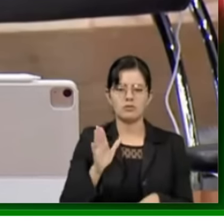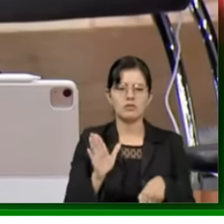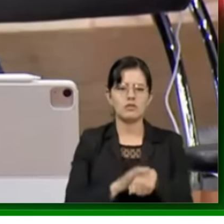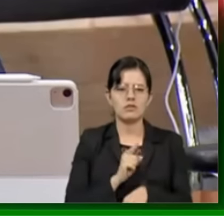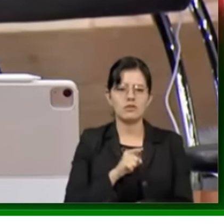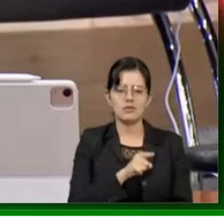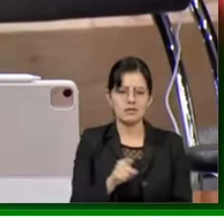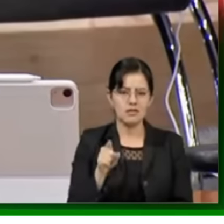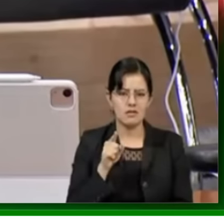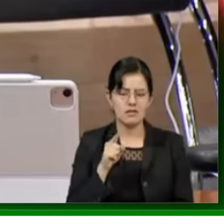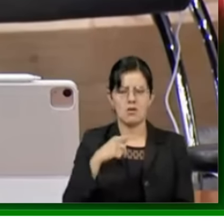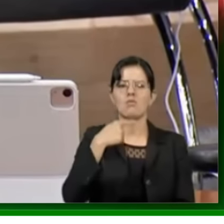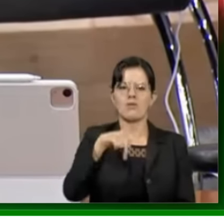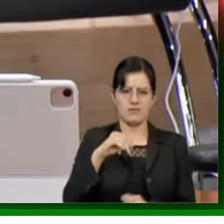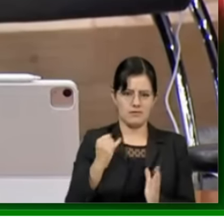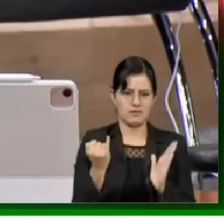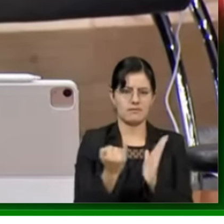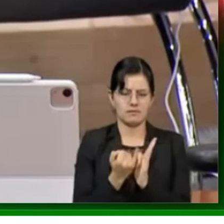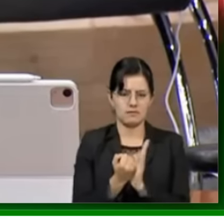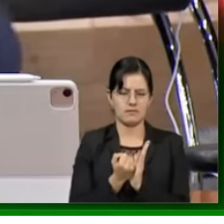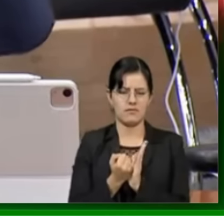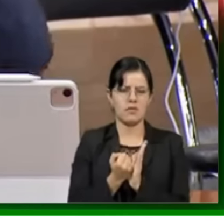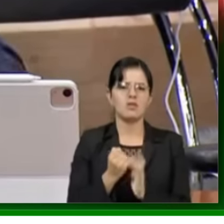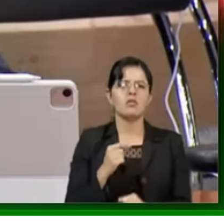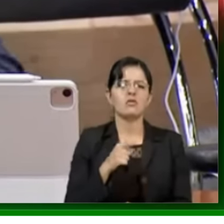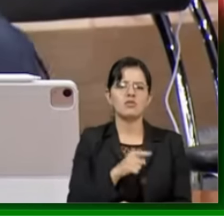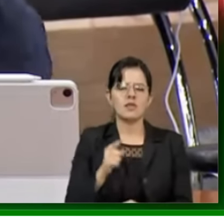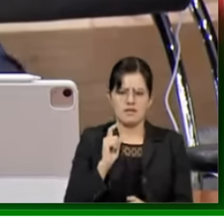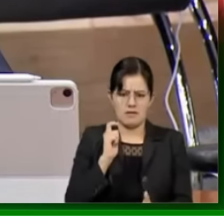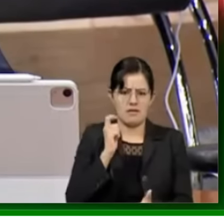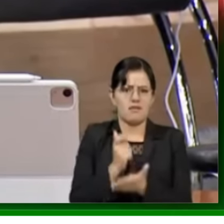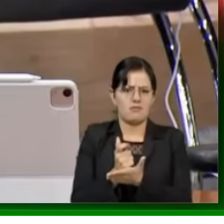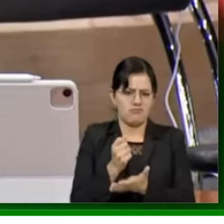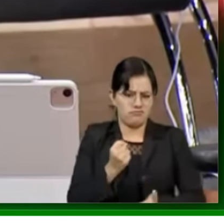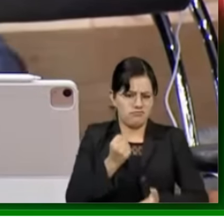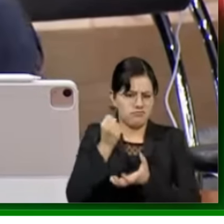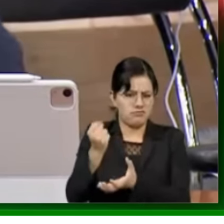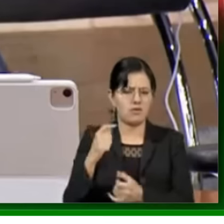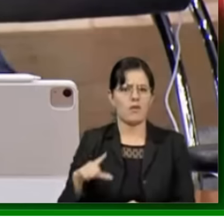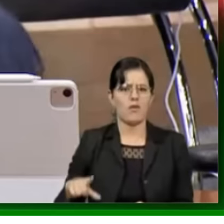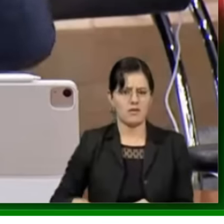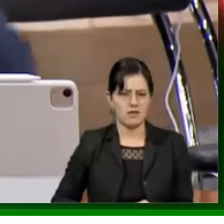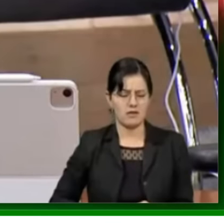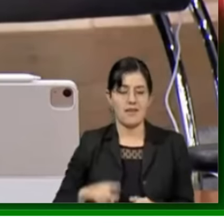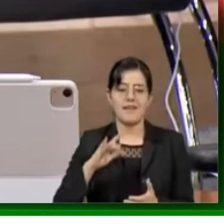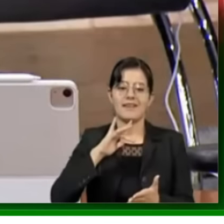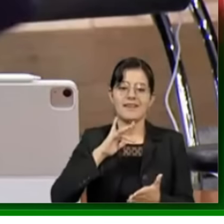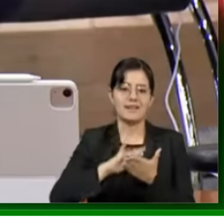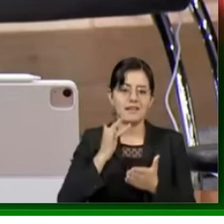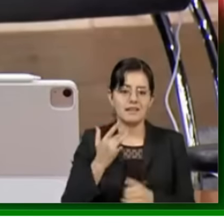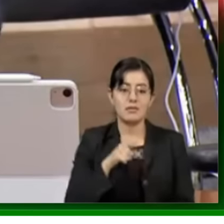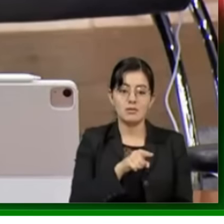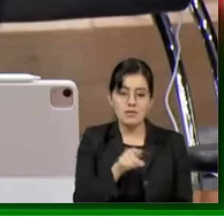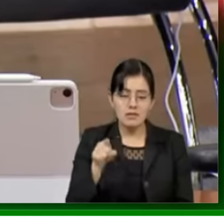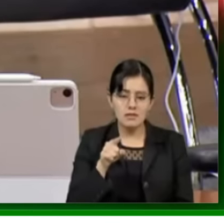ustedes con sus impuestos son quienes financian al gobierno gracias a ustedes